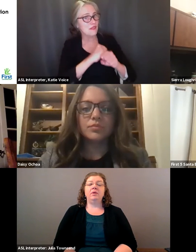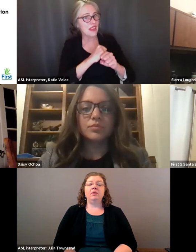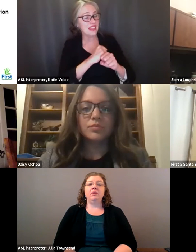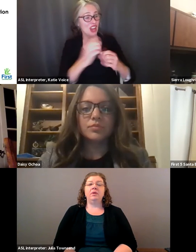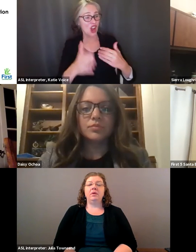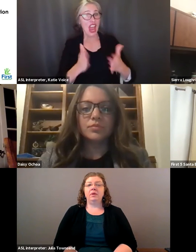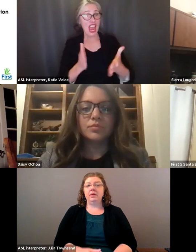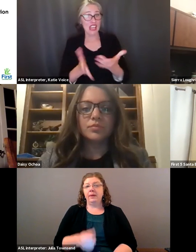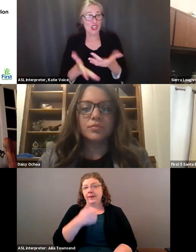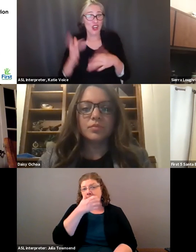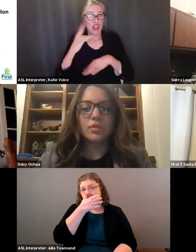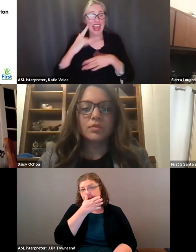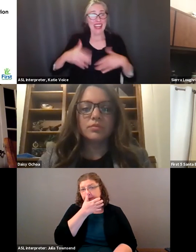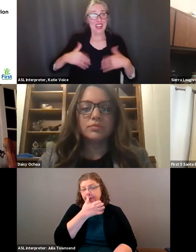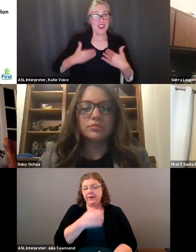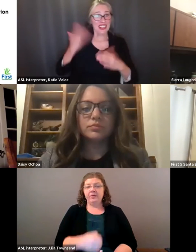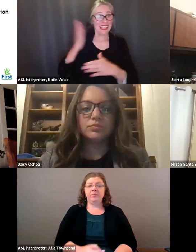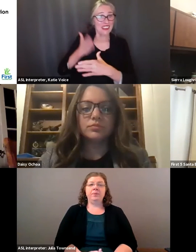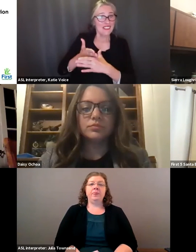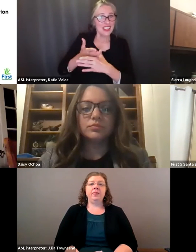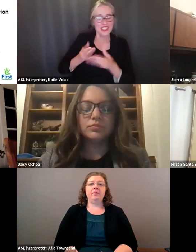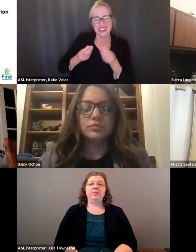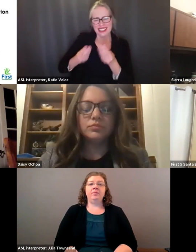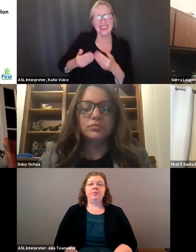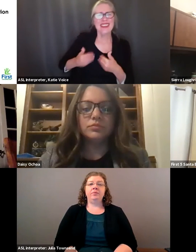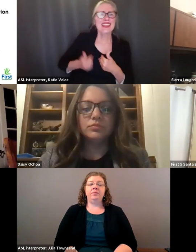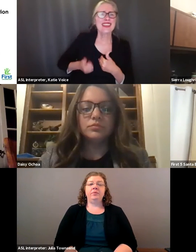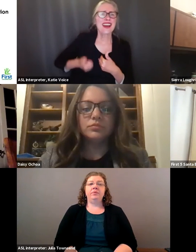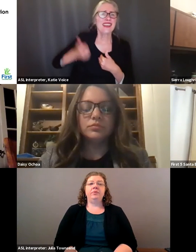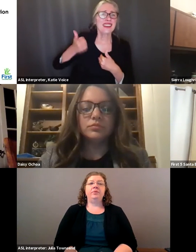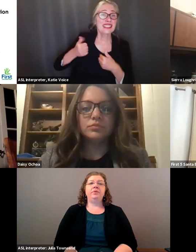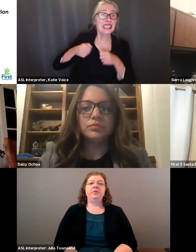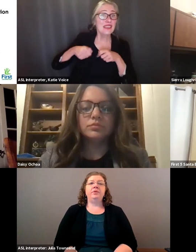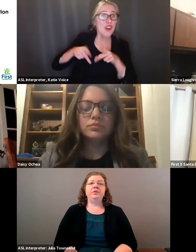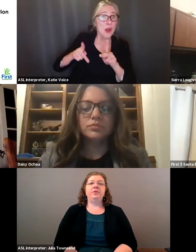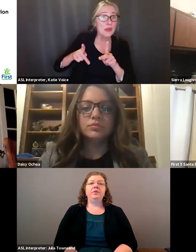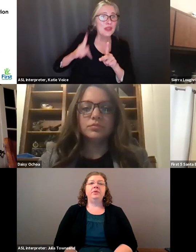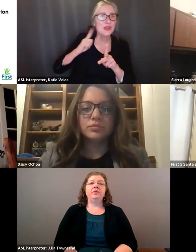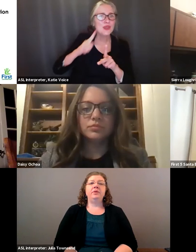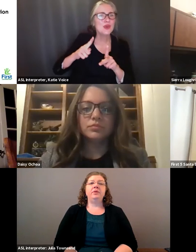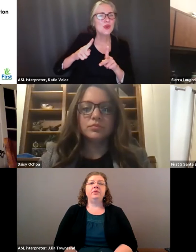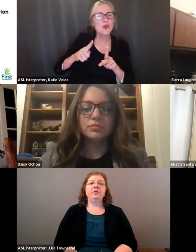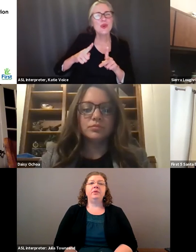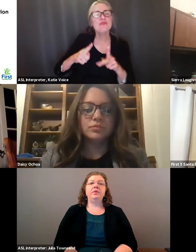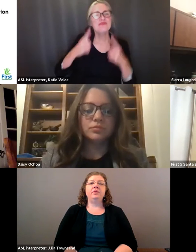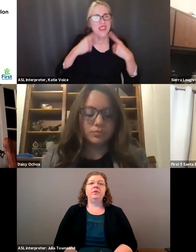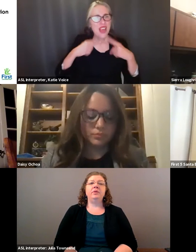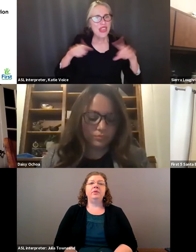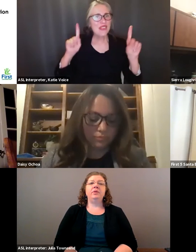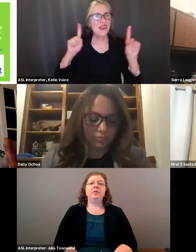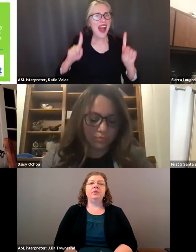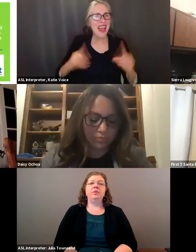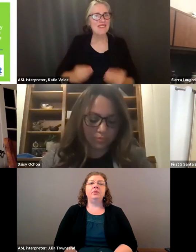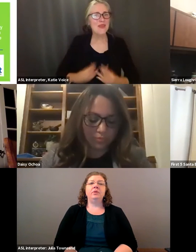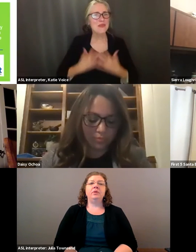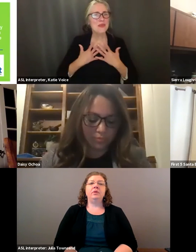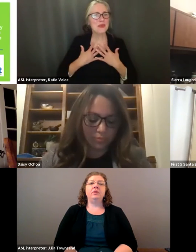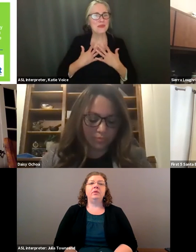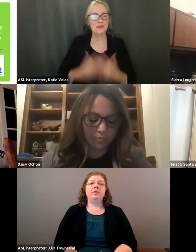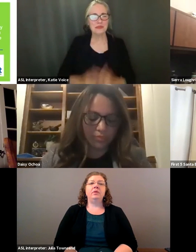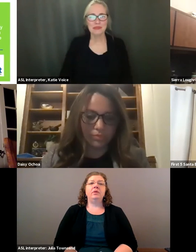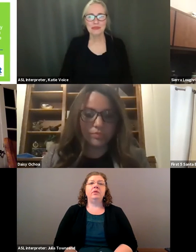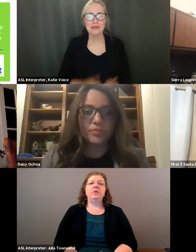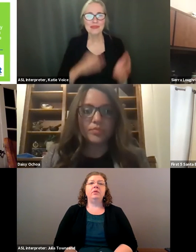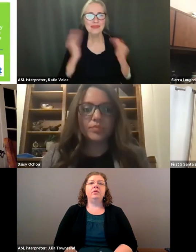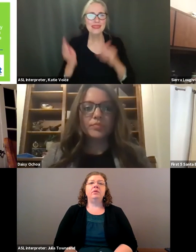prevención como un medio de apoyo para darles a los estudiantes más pequeños la oportunidad de triunfar.